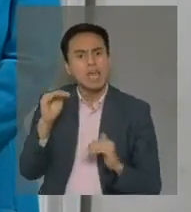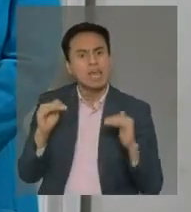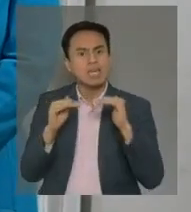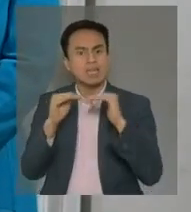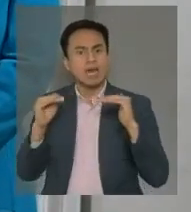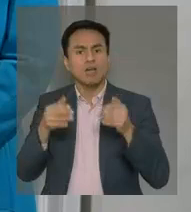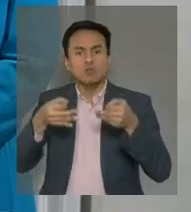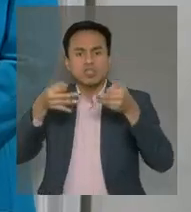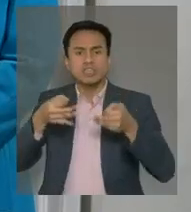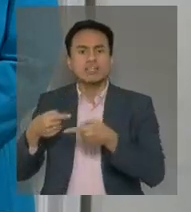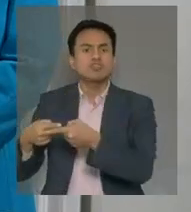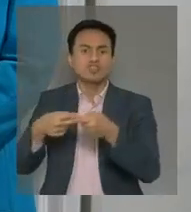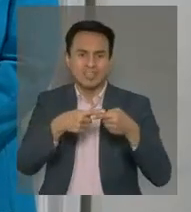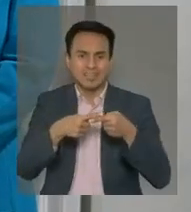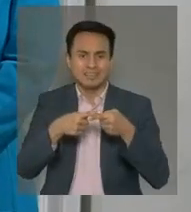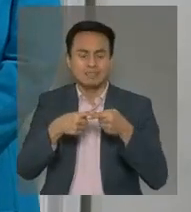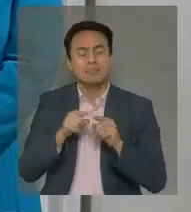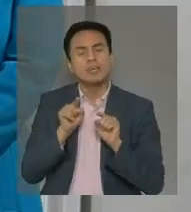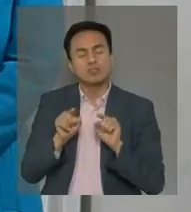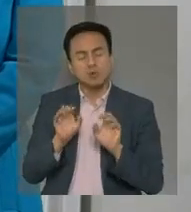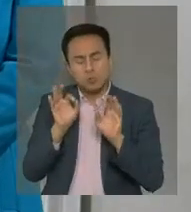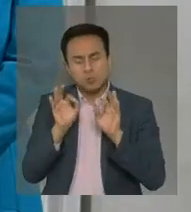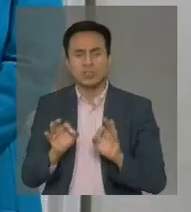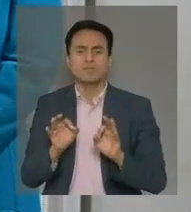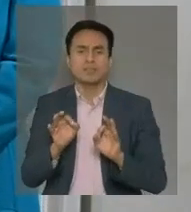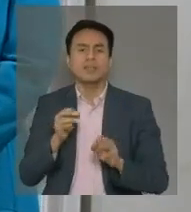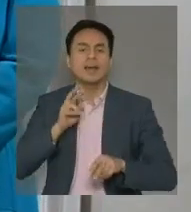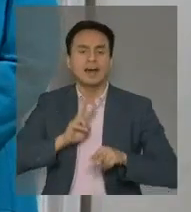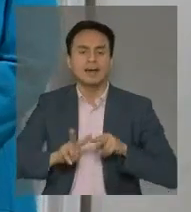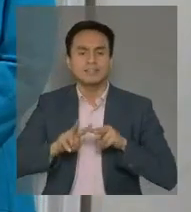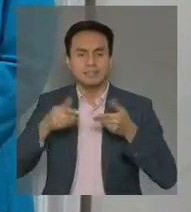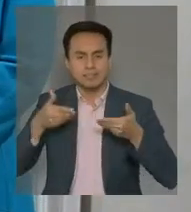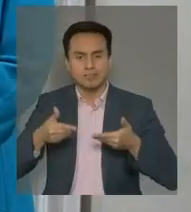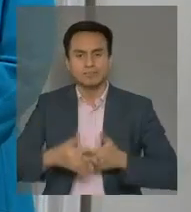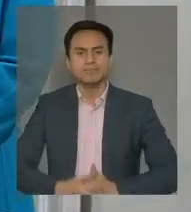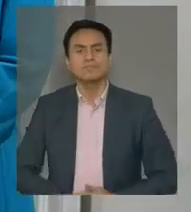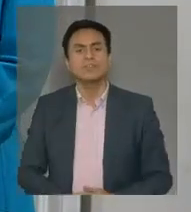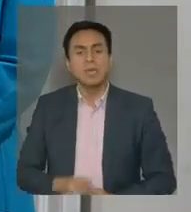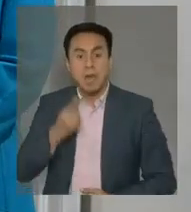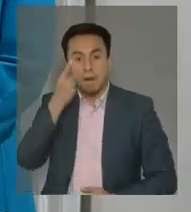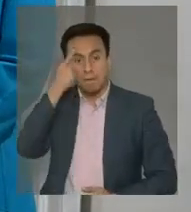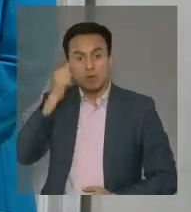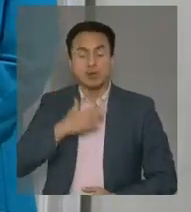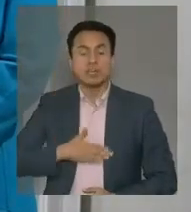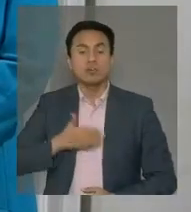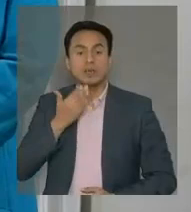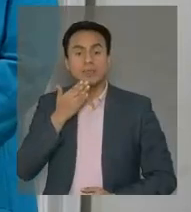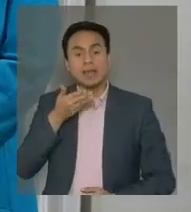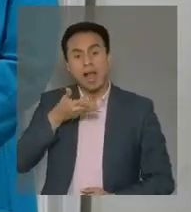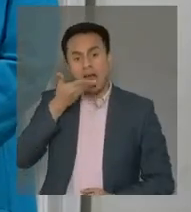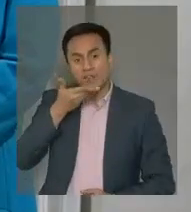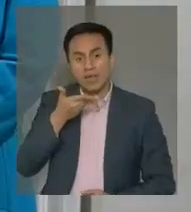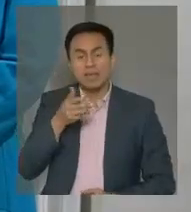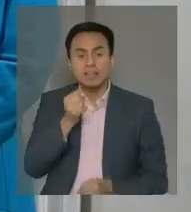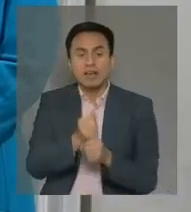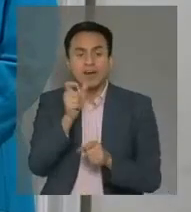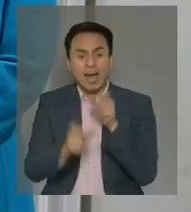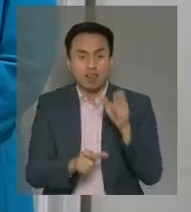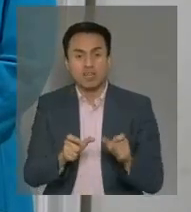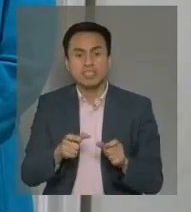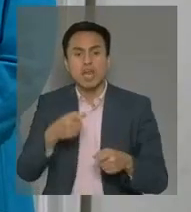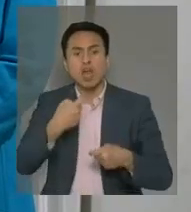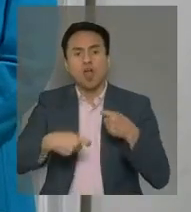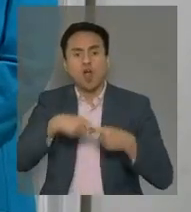y de justicia social y eso es justamente lo que estamos haciendo pero quiero también hablarle a los trabajadores del